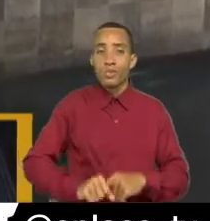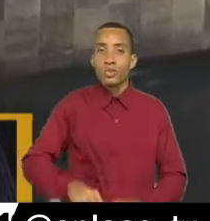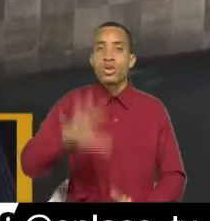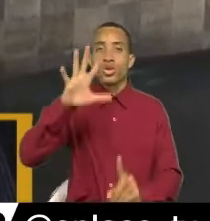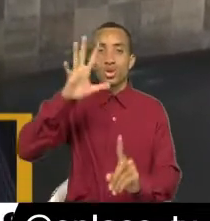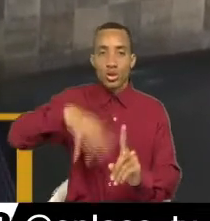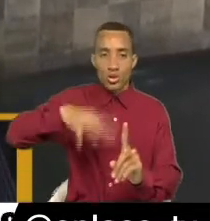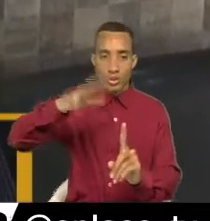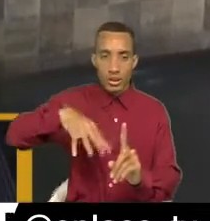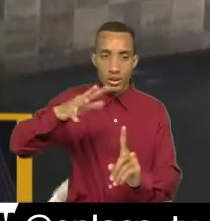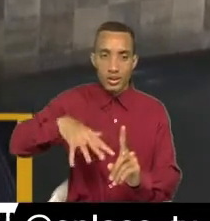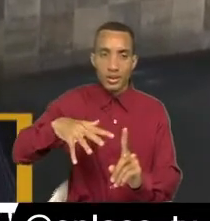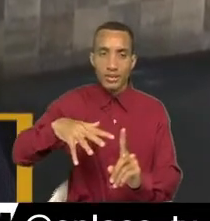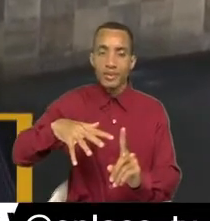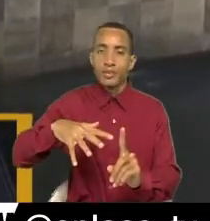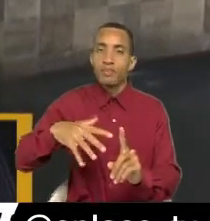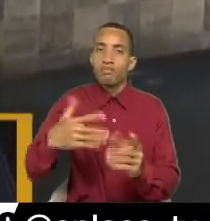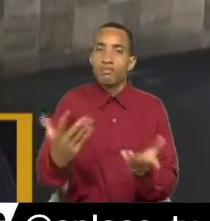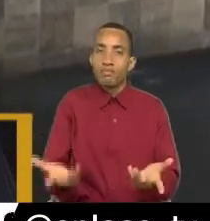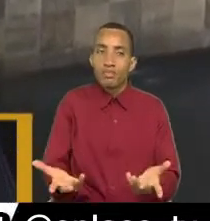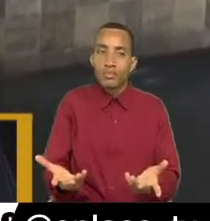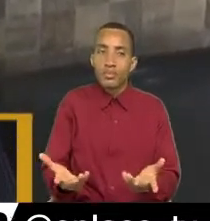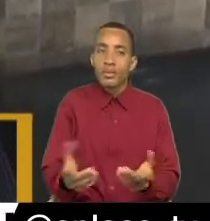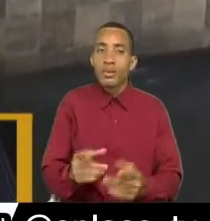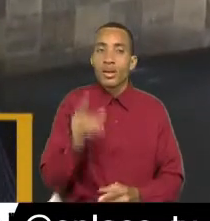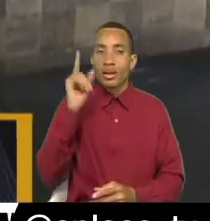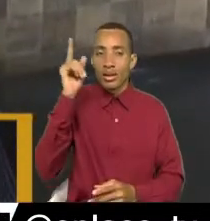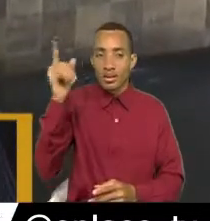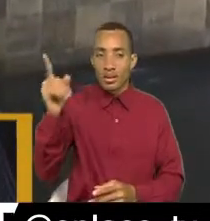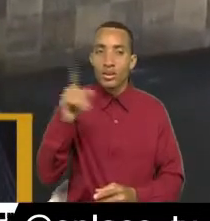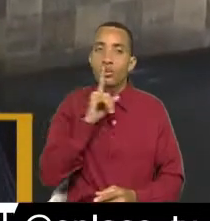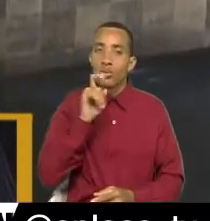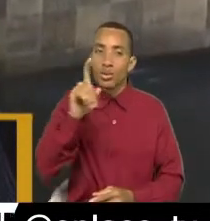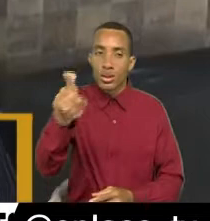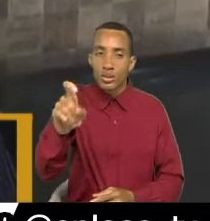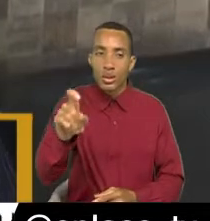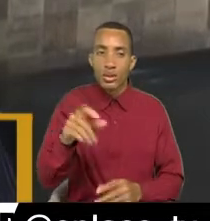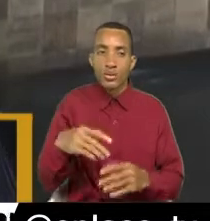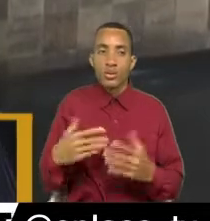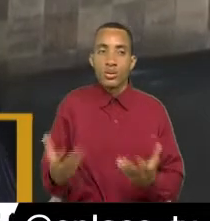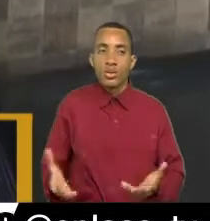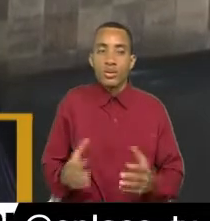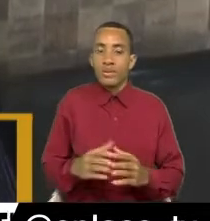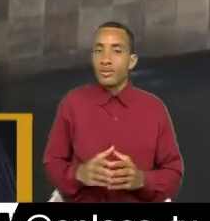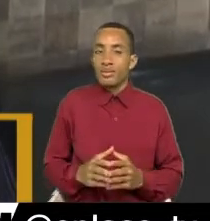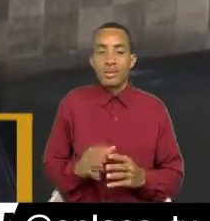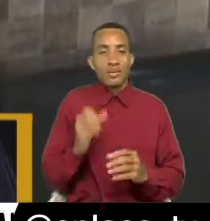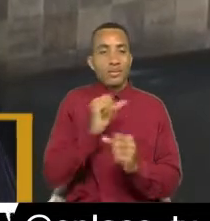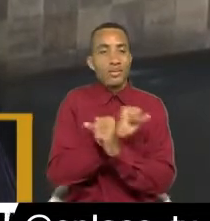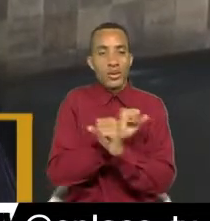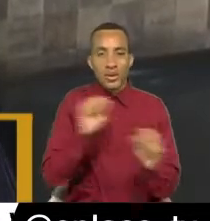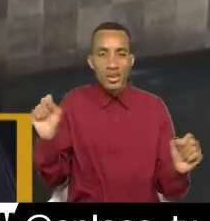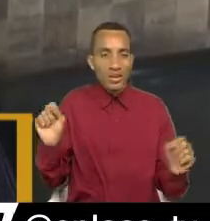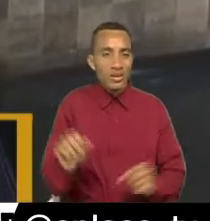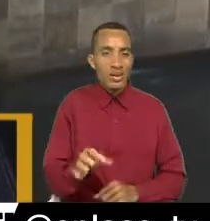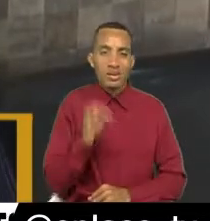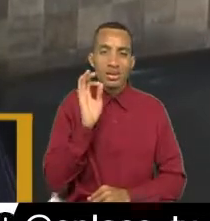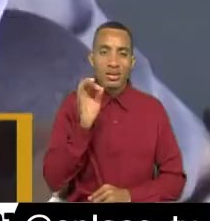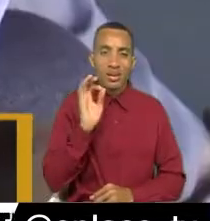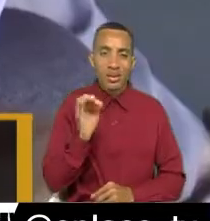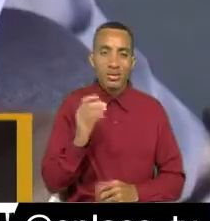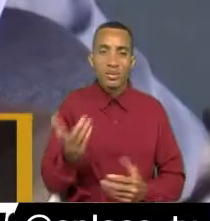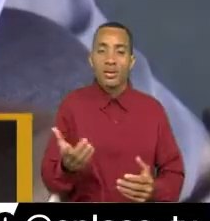5 meses para un urólogo en Bucaramanga y no ha sido posible que den la cita. Siempre que se va a pedir la